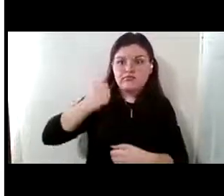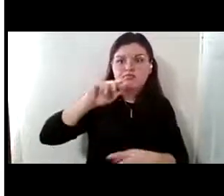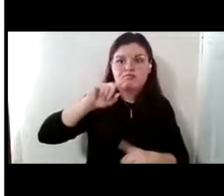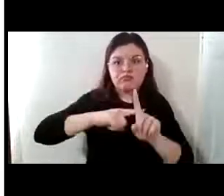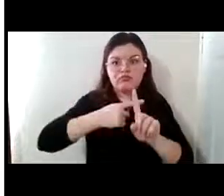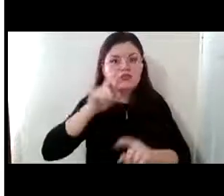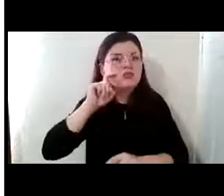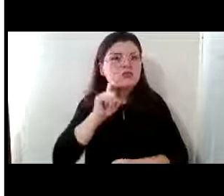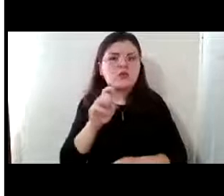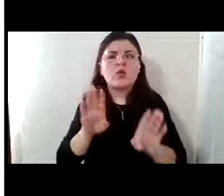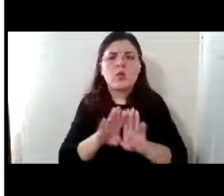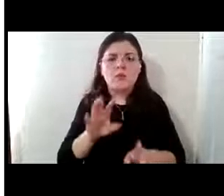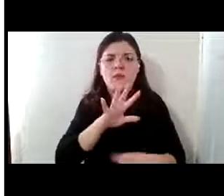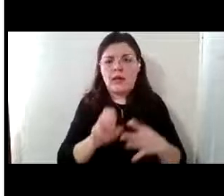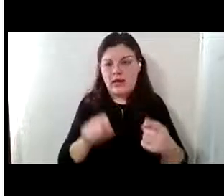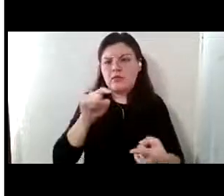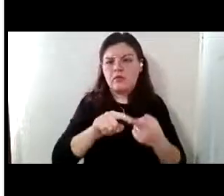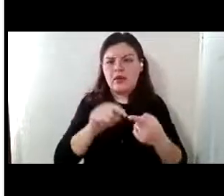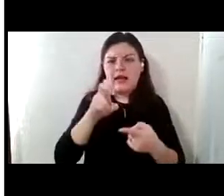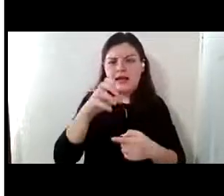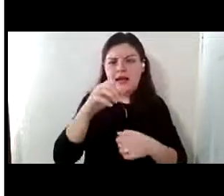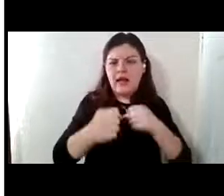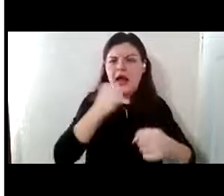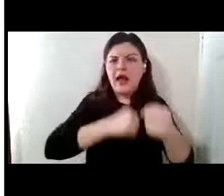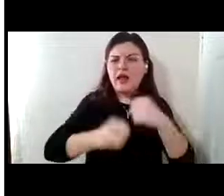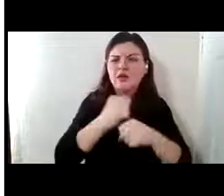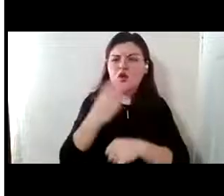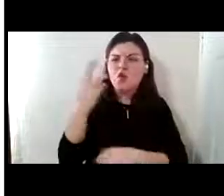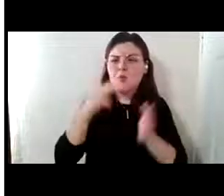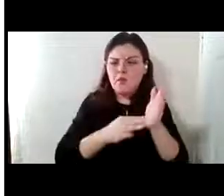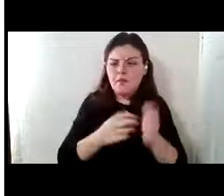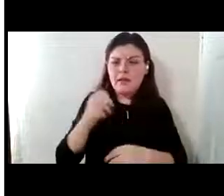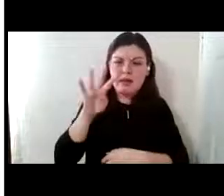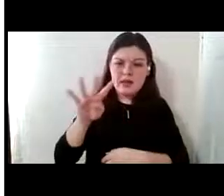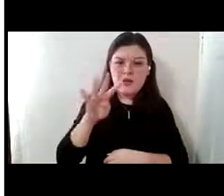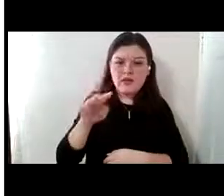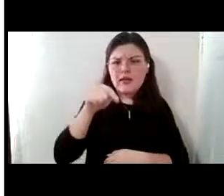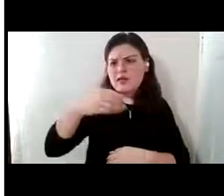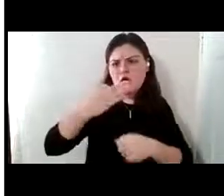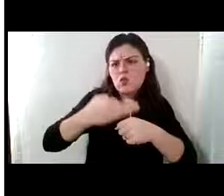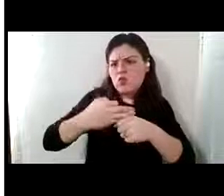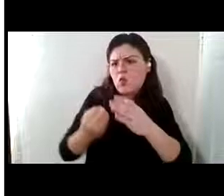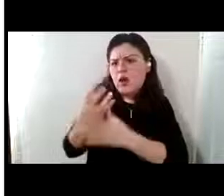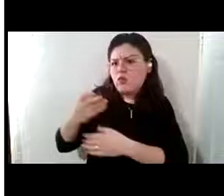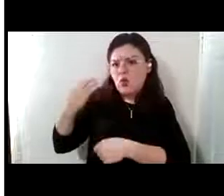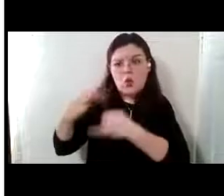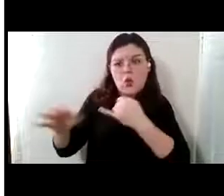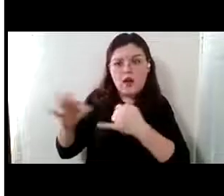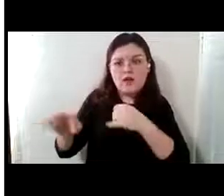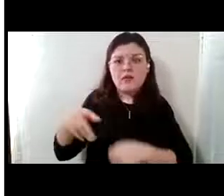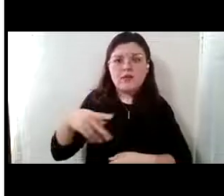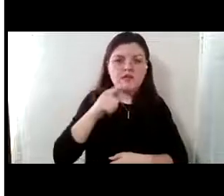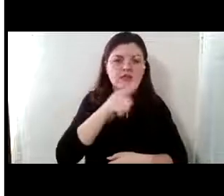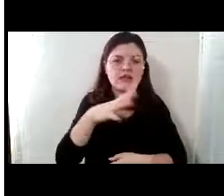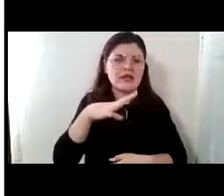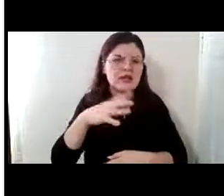forma? Por ejemplo, tenemos aquí en el 2019, que es lo más reciente, y vemos algunas situaciones en